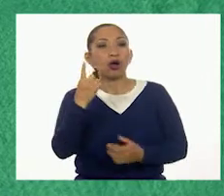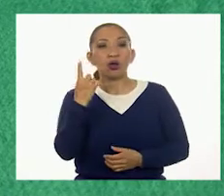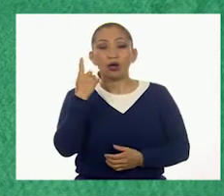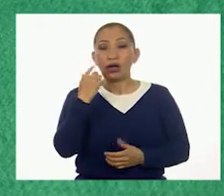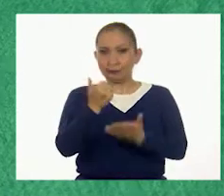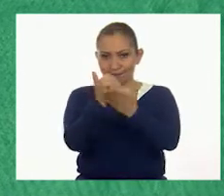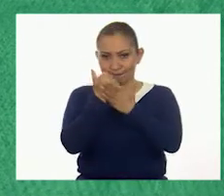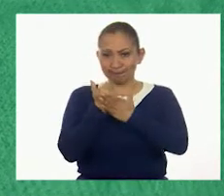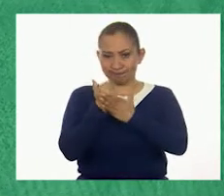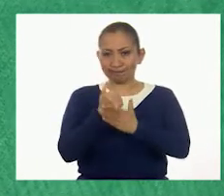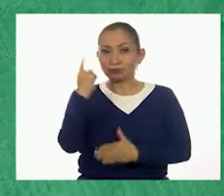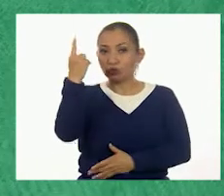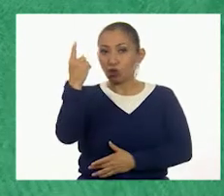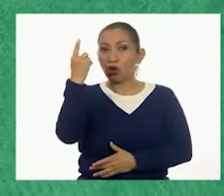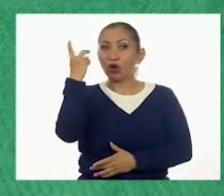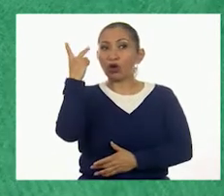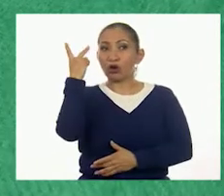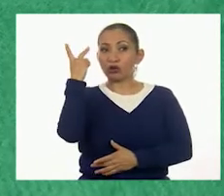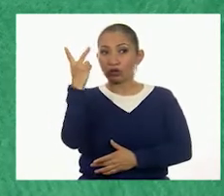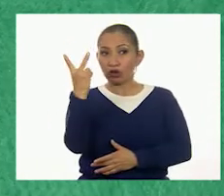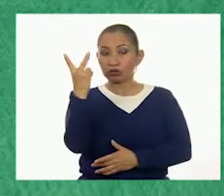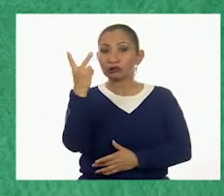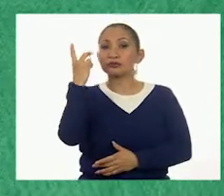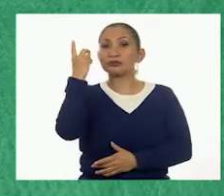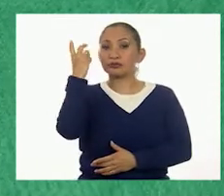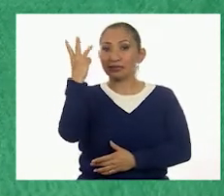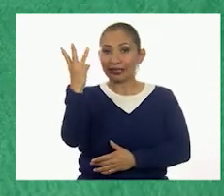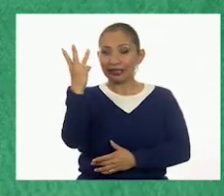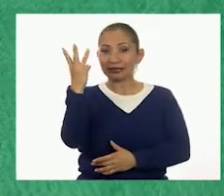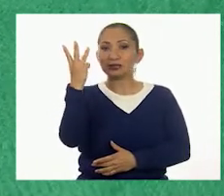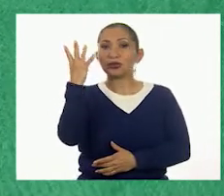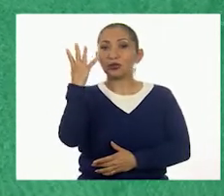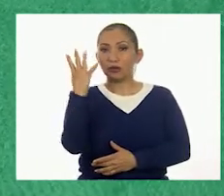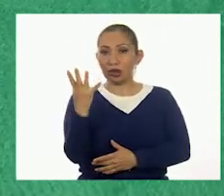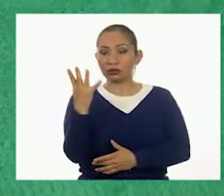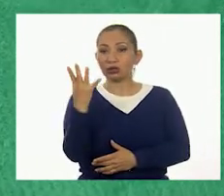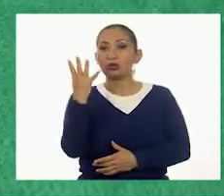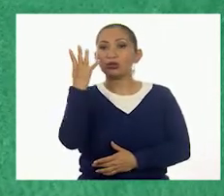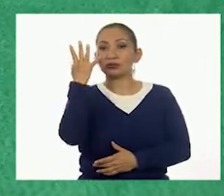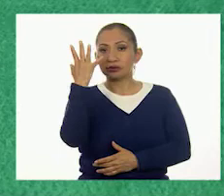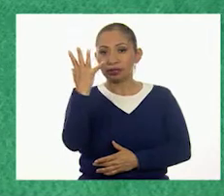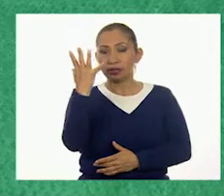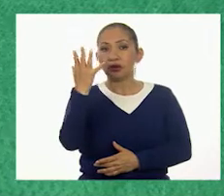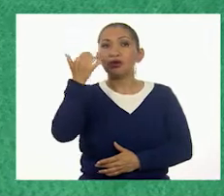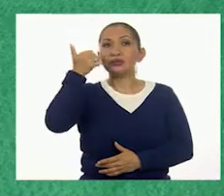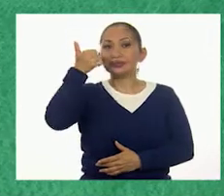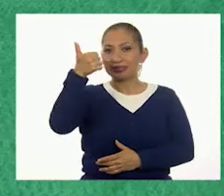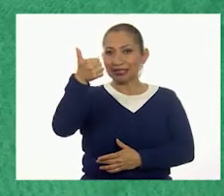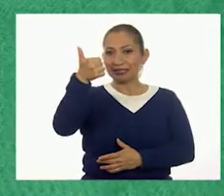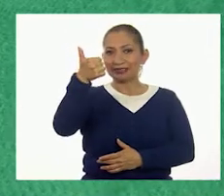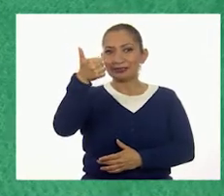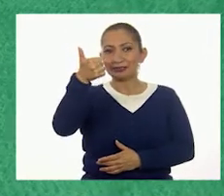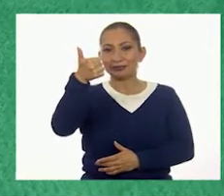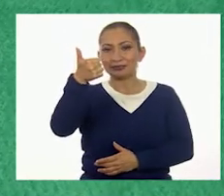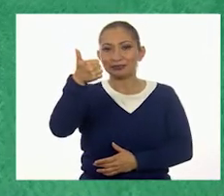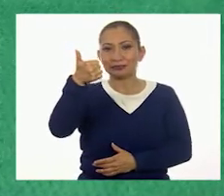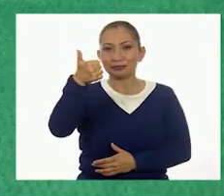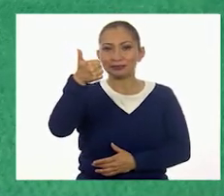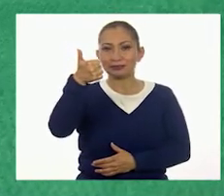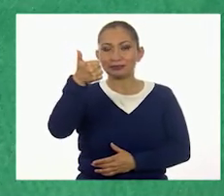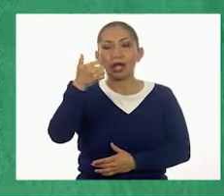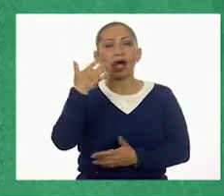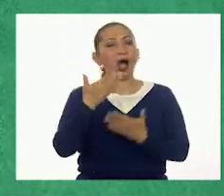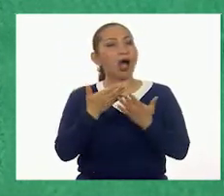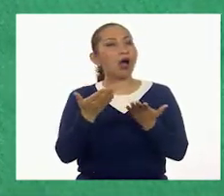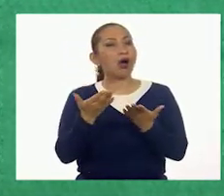contarlos. Ayúdame. Uno, dos, tres, cuatro, cinco, seis.